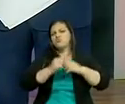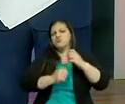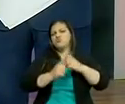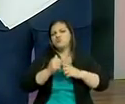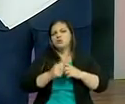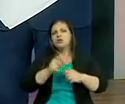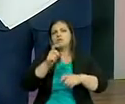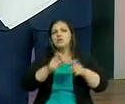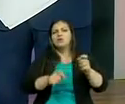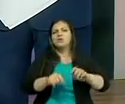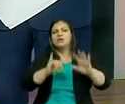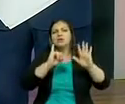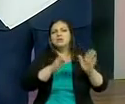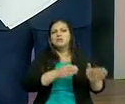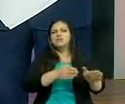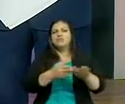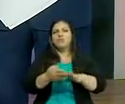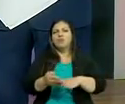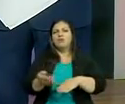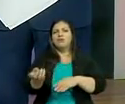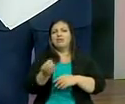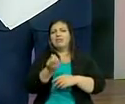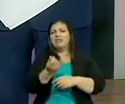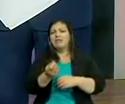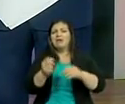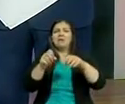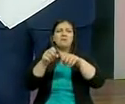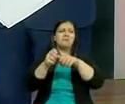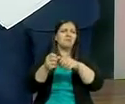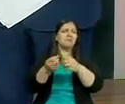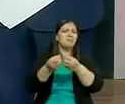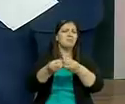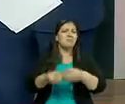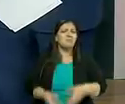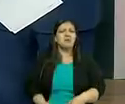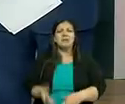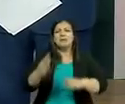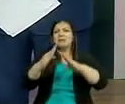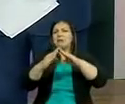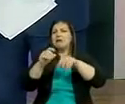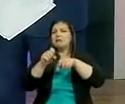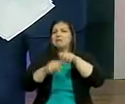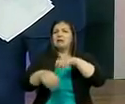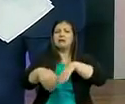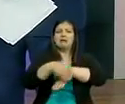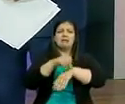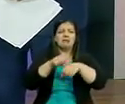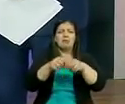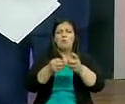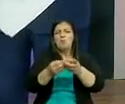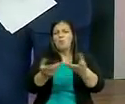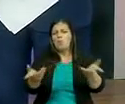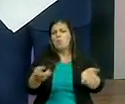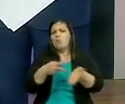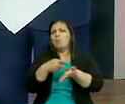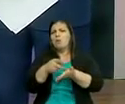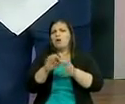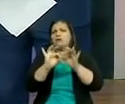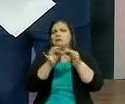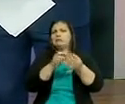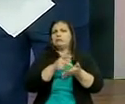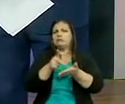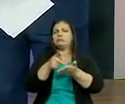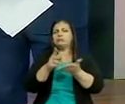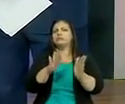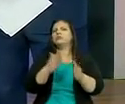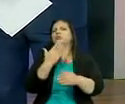víctimas mortales y cuantiosas pérdidas económicas. Ya venimos entonces con esta entrevista y más información aquí en la noticia